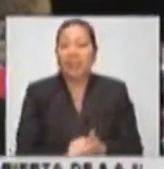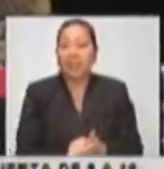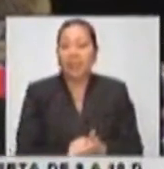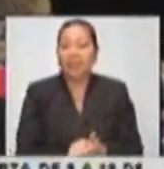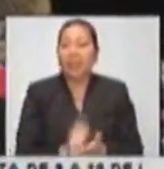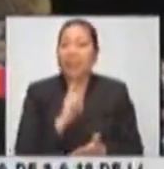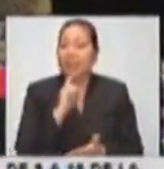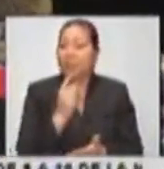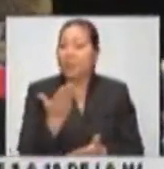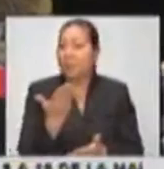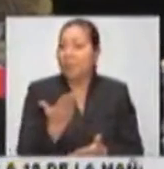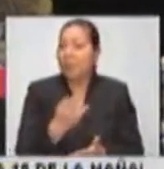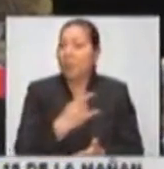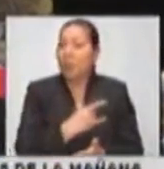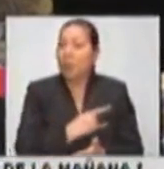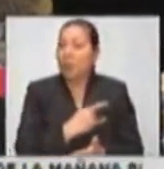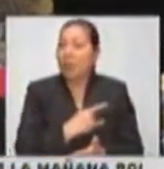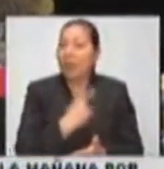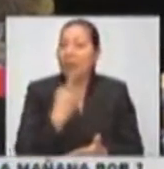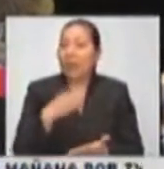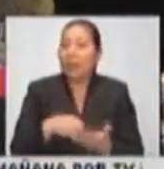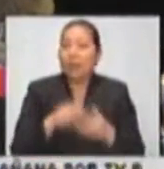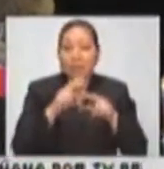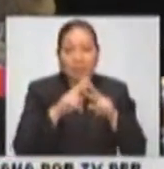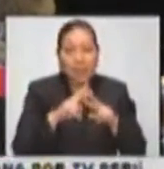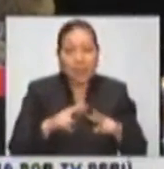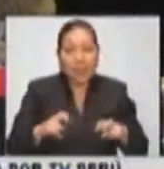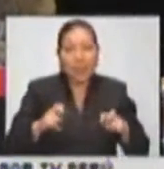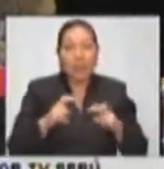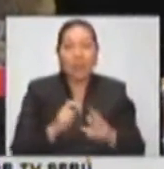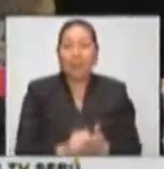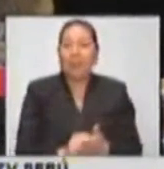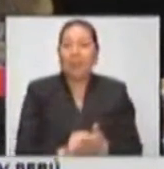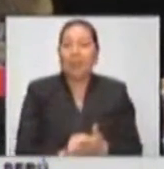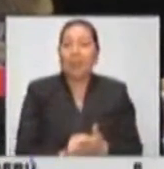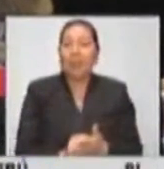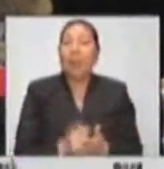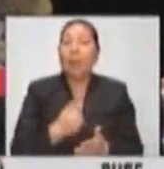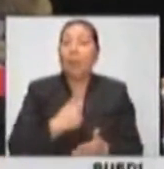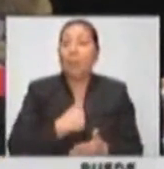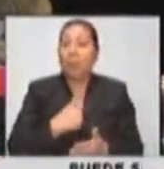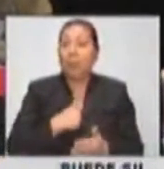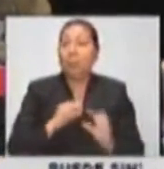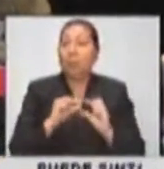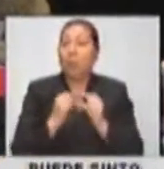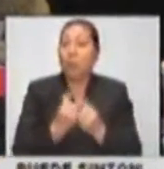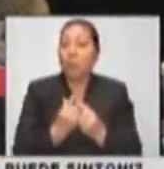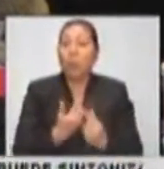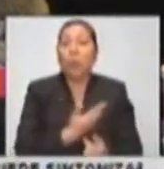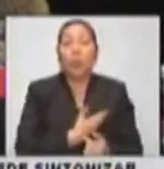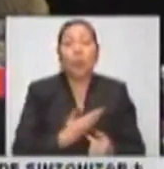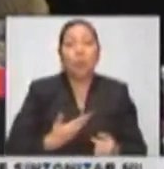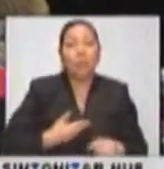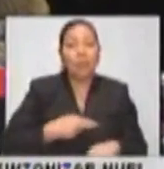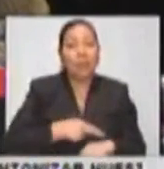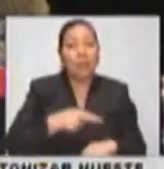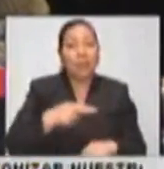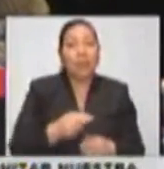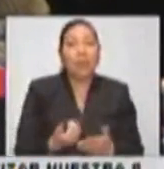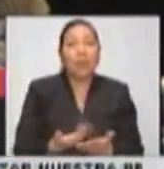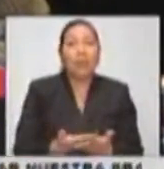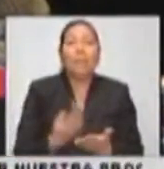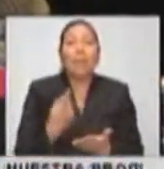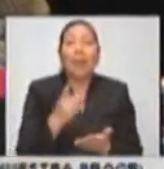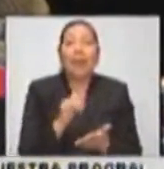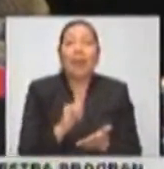Lo estamos pidiendo a las universidades, a los centros de investigación, ¿no es cierto?, a los propios sectores, a los gobiernos regionales, ahora que viene el GORE,